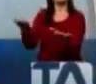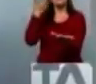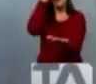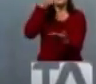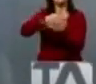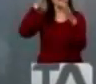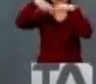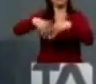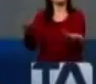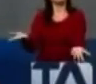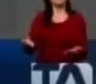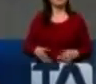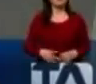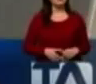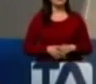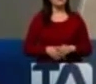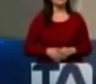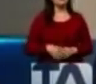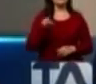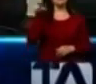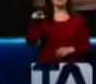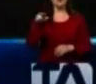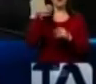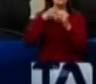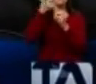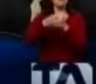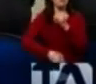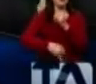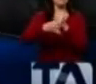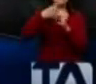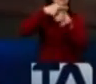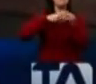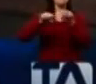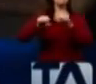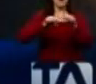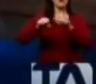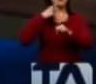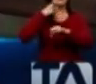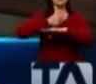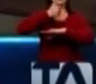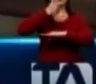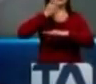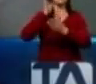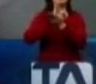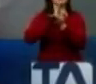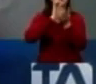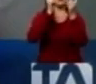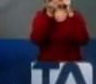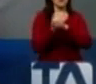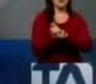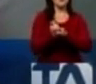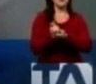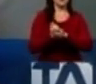la planificación del IES, máximo hasta finales del mes de mayo se realizaría el cierre total y los pacientes serán reubicados. Parte de